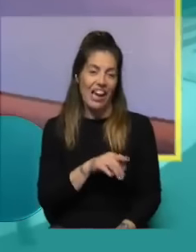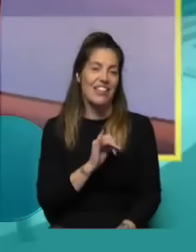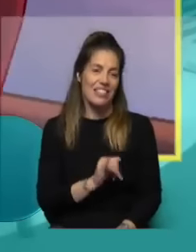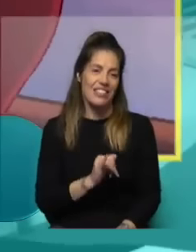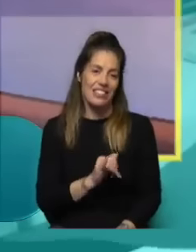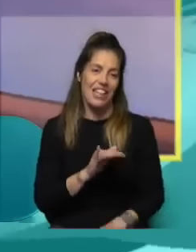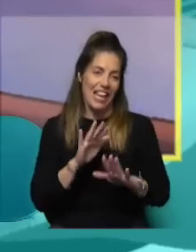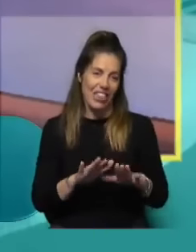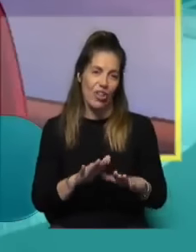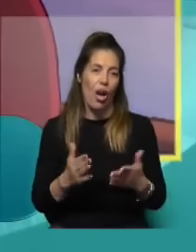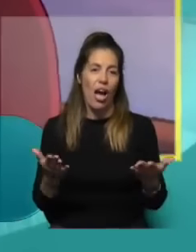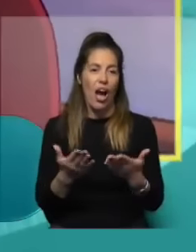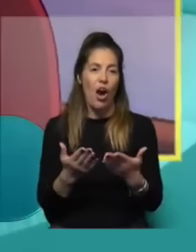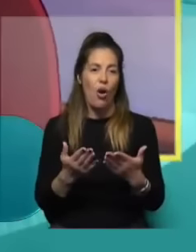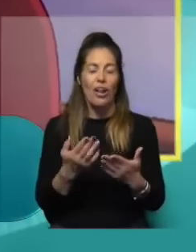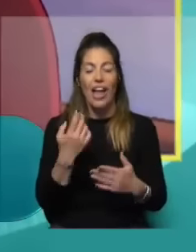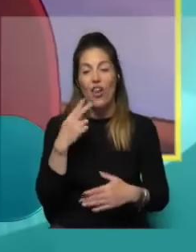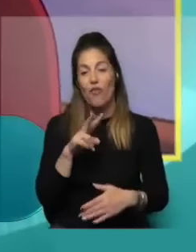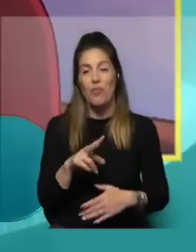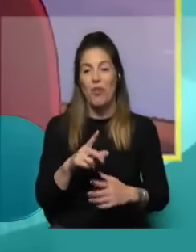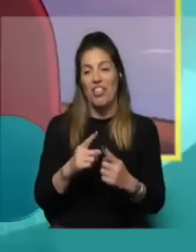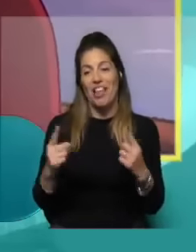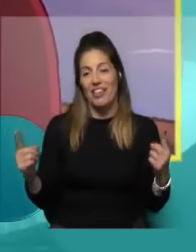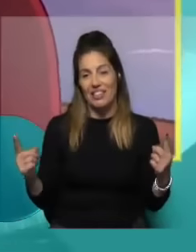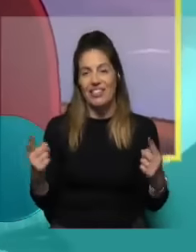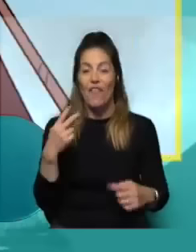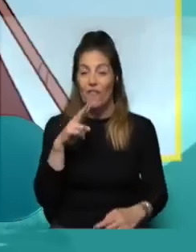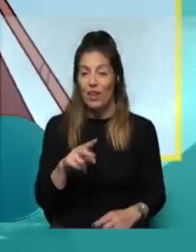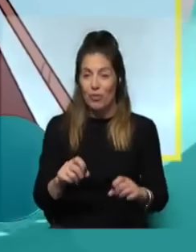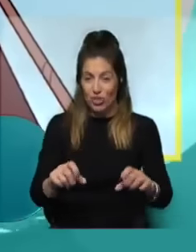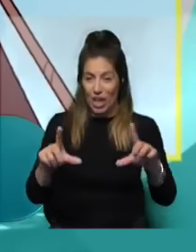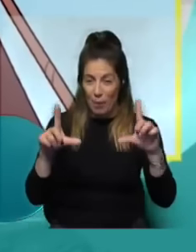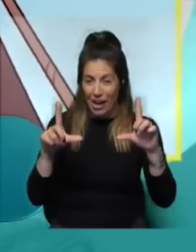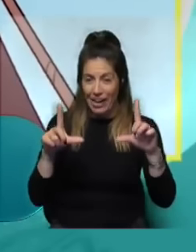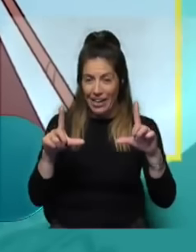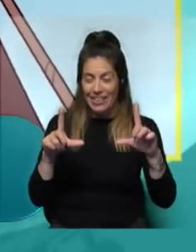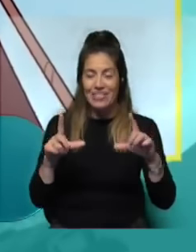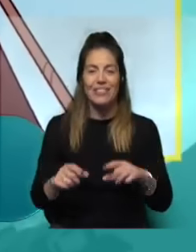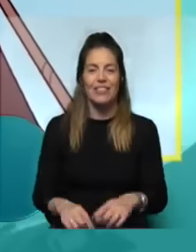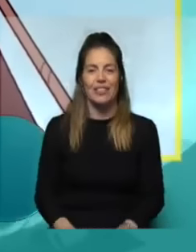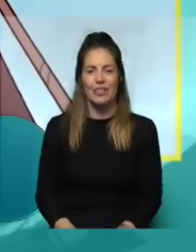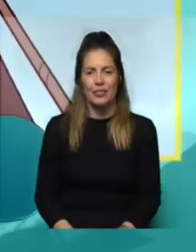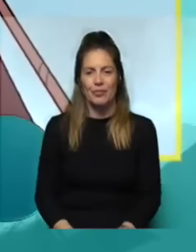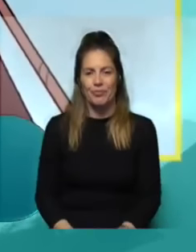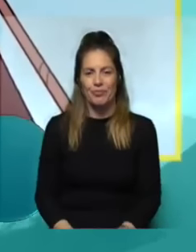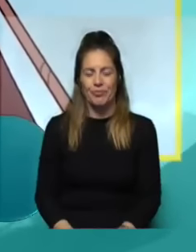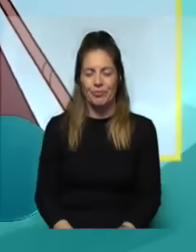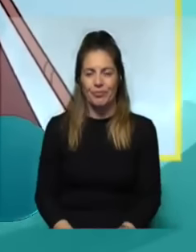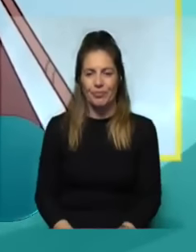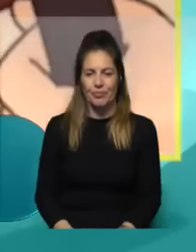quedó. Ahora los vivimos desde la distancia. Estamos viendo imágenes, perdón que interrumpa en este momento. Es divino. Genial.